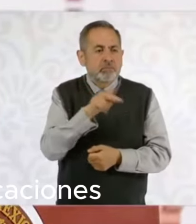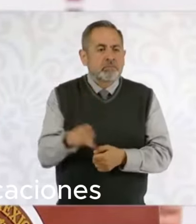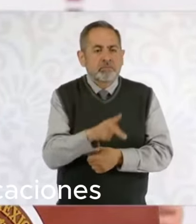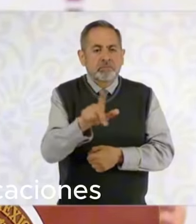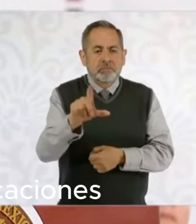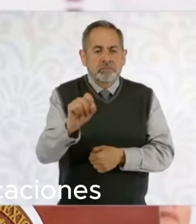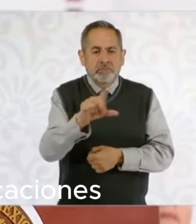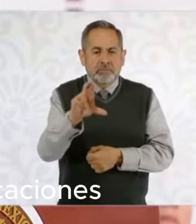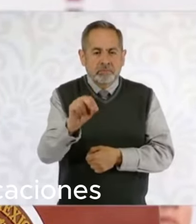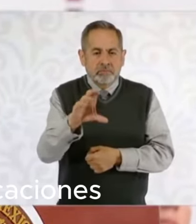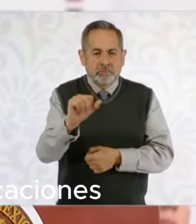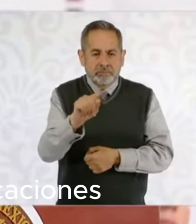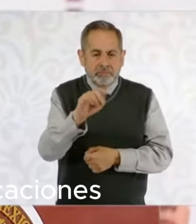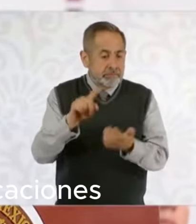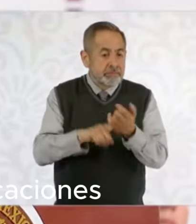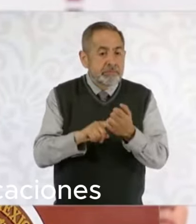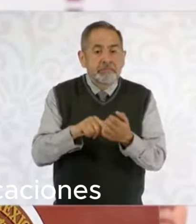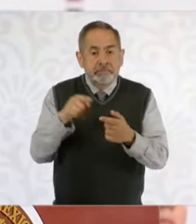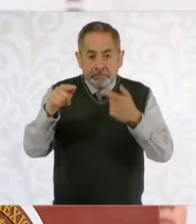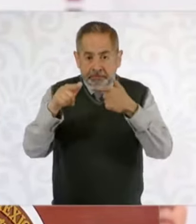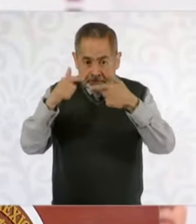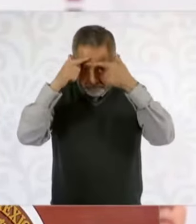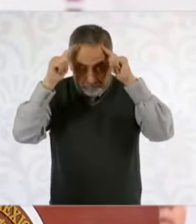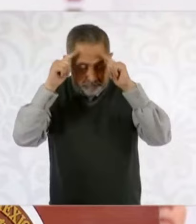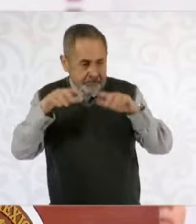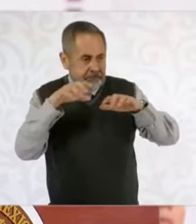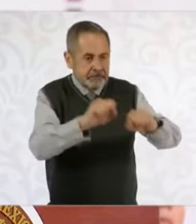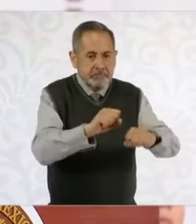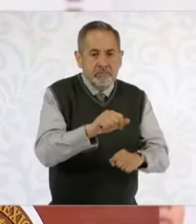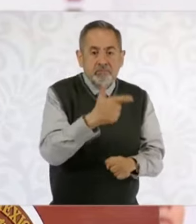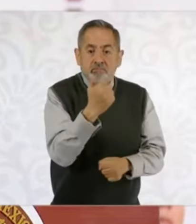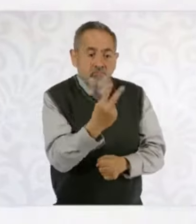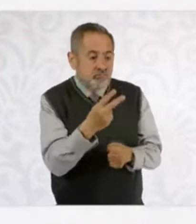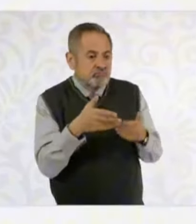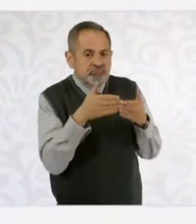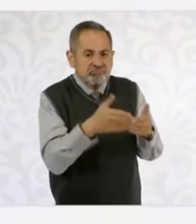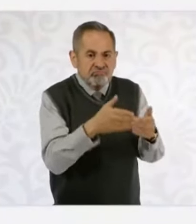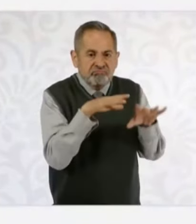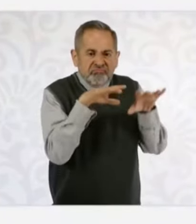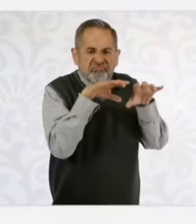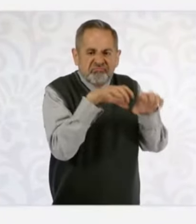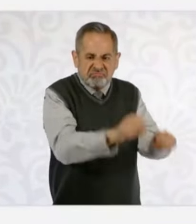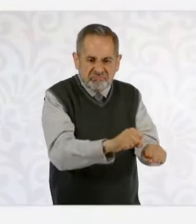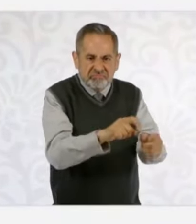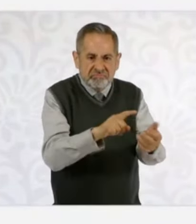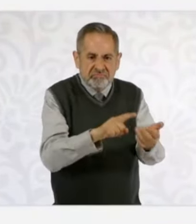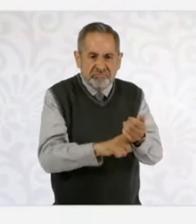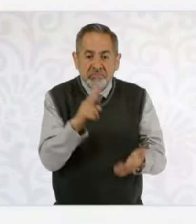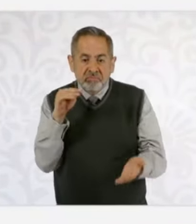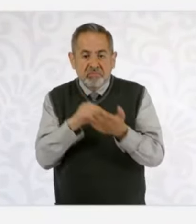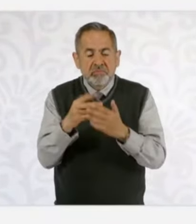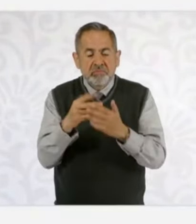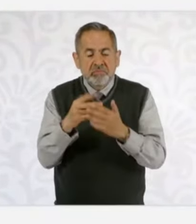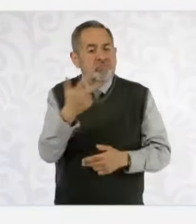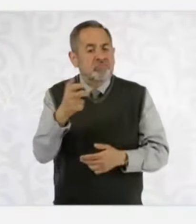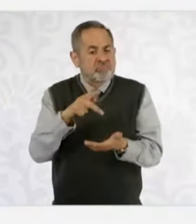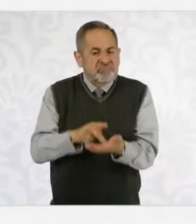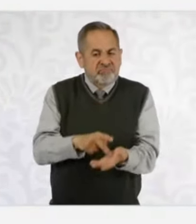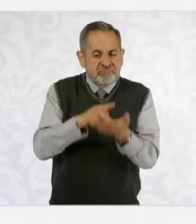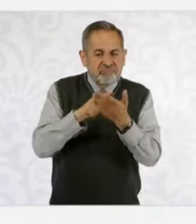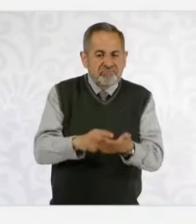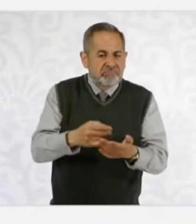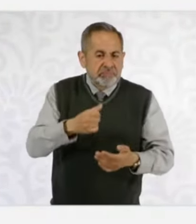la Secretaría de Marina aseguró 2 embarcaciones con 12 personas y se aseguraron más de 2.000